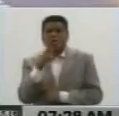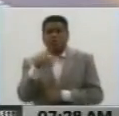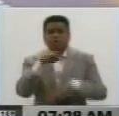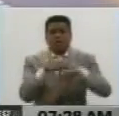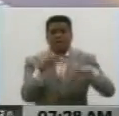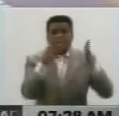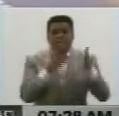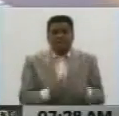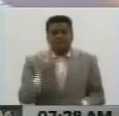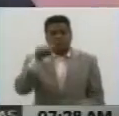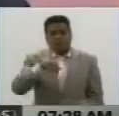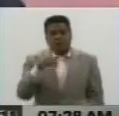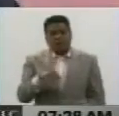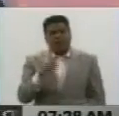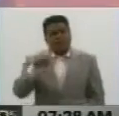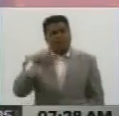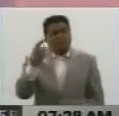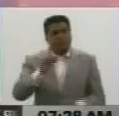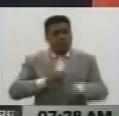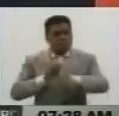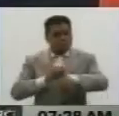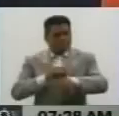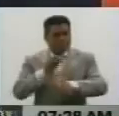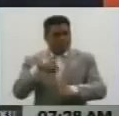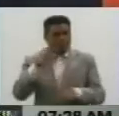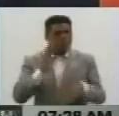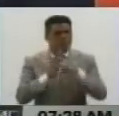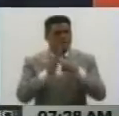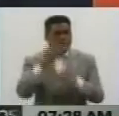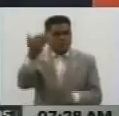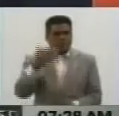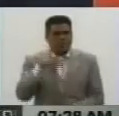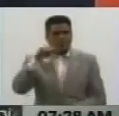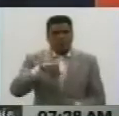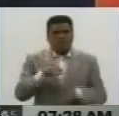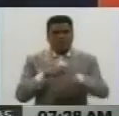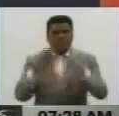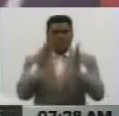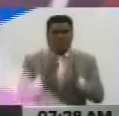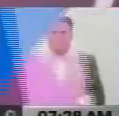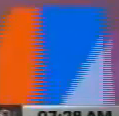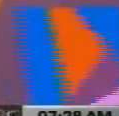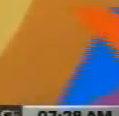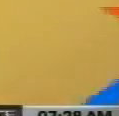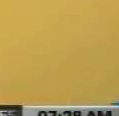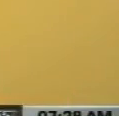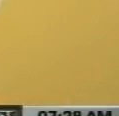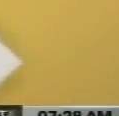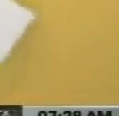tener que realizar en los próximos minutos. Vamos a una pausa y ya volvemos con el ministro Miramal.